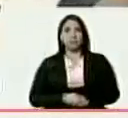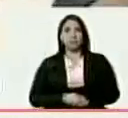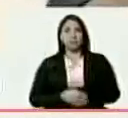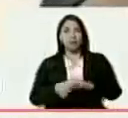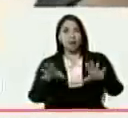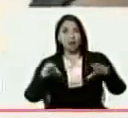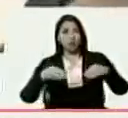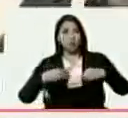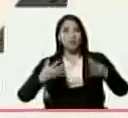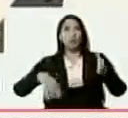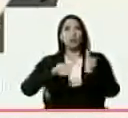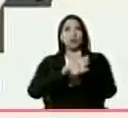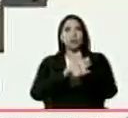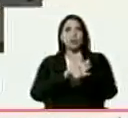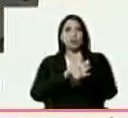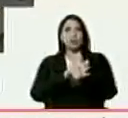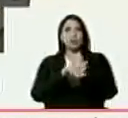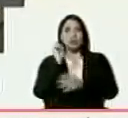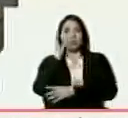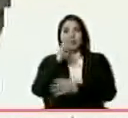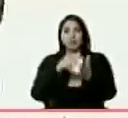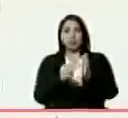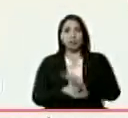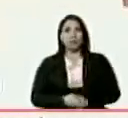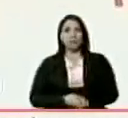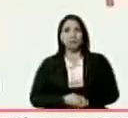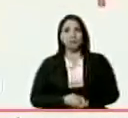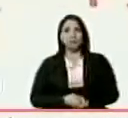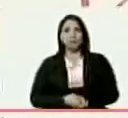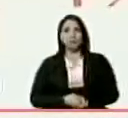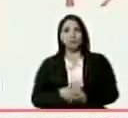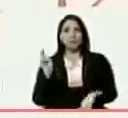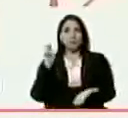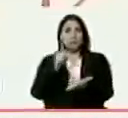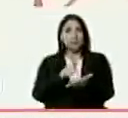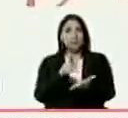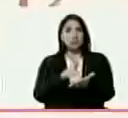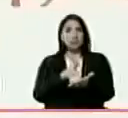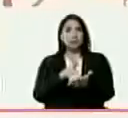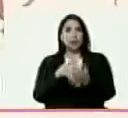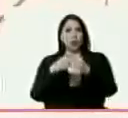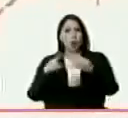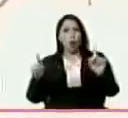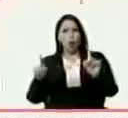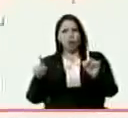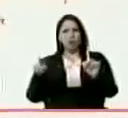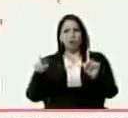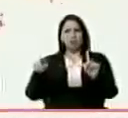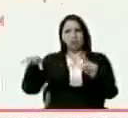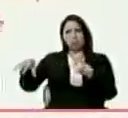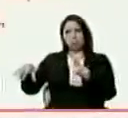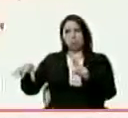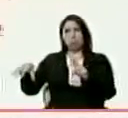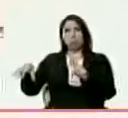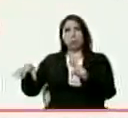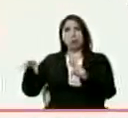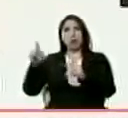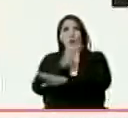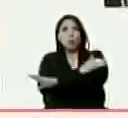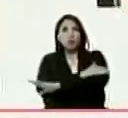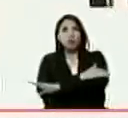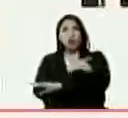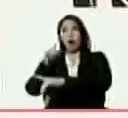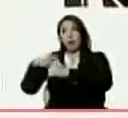asumir otra vez la Asamblea Nacional. Se presentó una plancha alternativa de la oposición y esa plancha alternativa ganó.